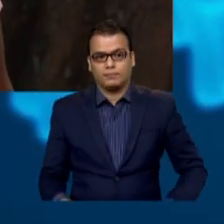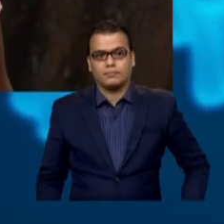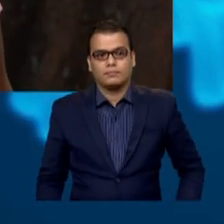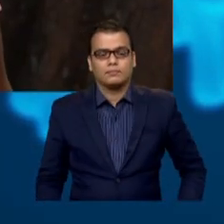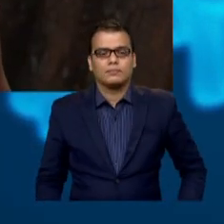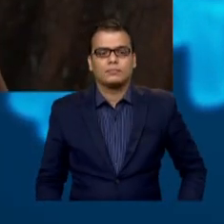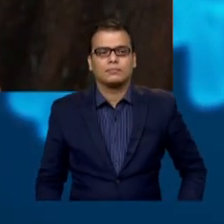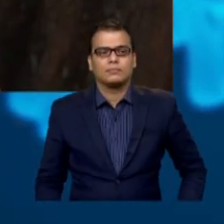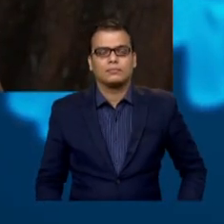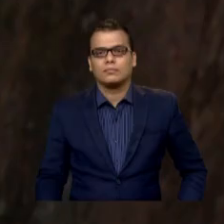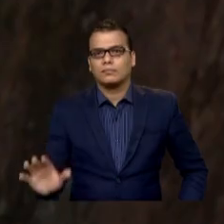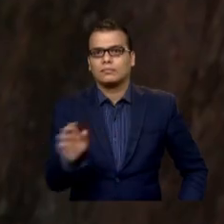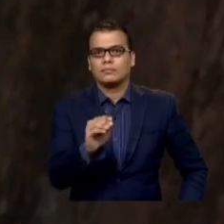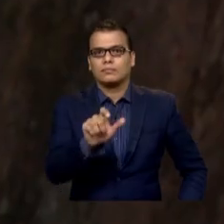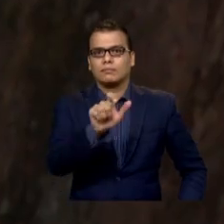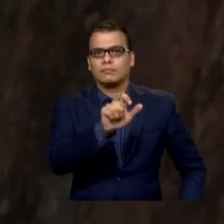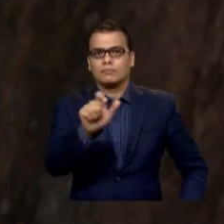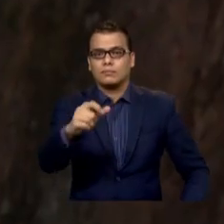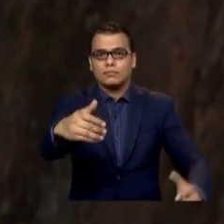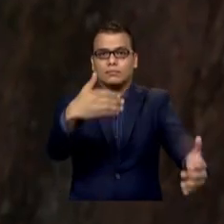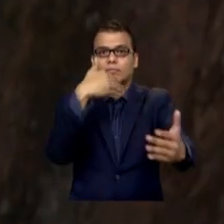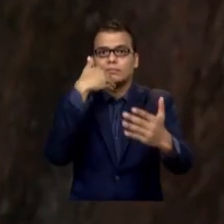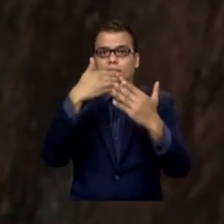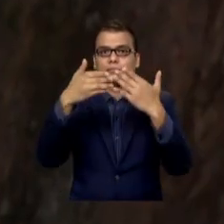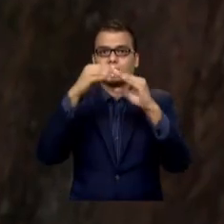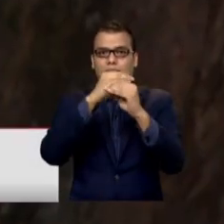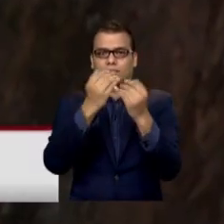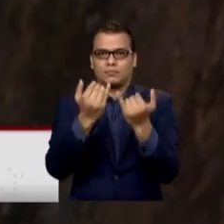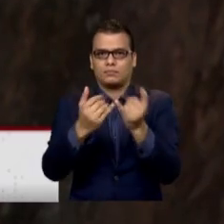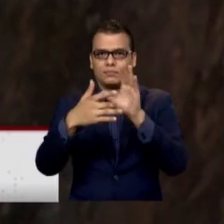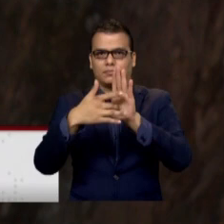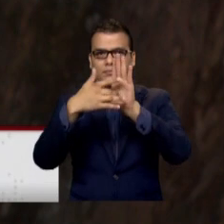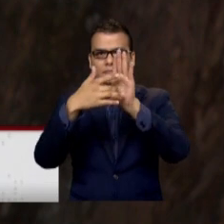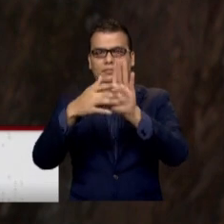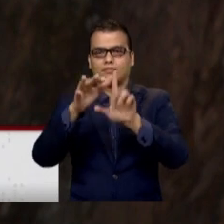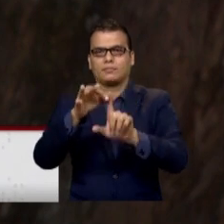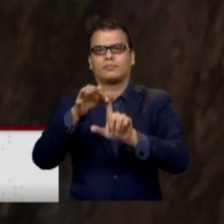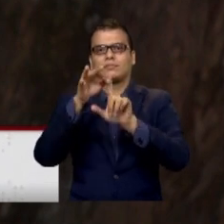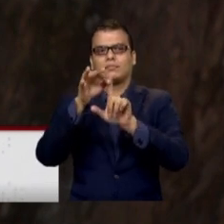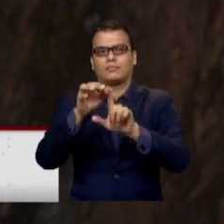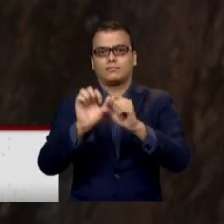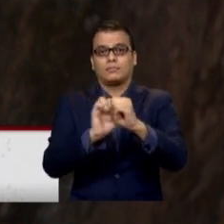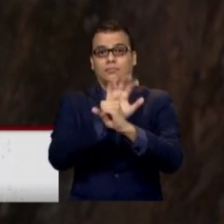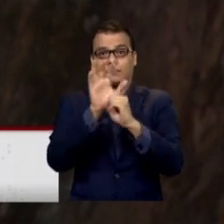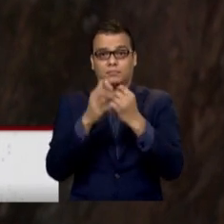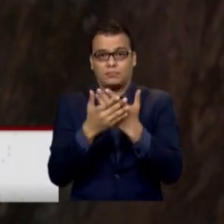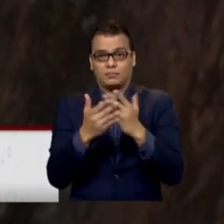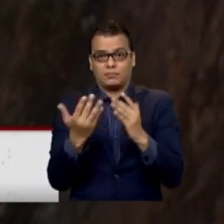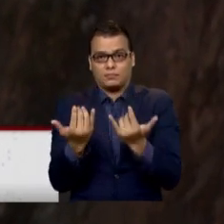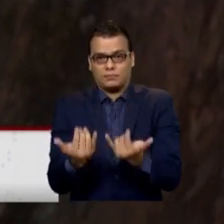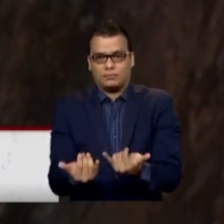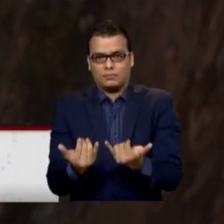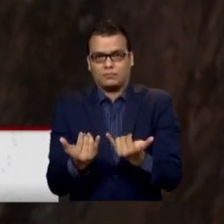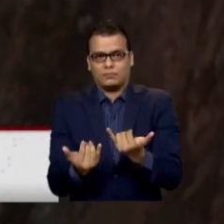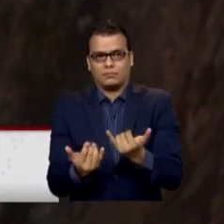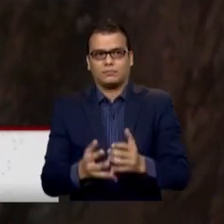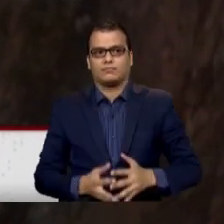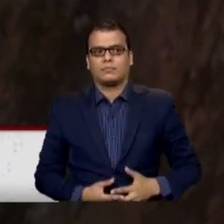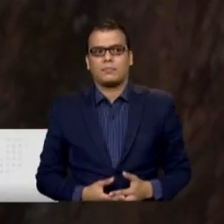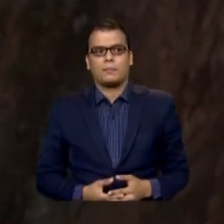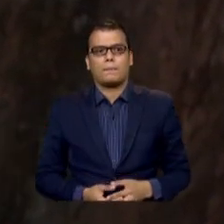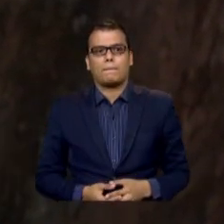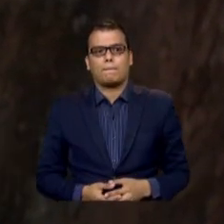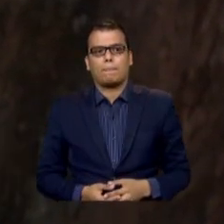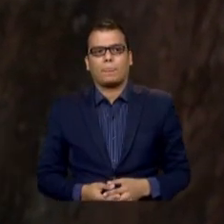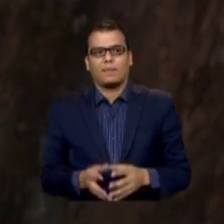Muy buenas noches para usted y todos los televidentes que a esta hora se conectan con este especial de coronavirus que está realizando el canal